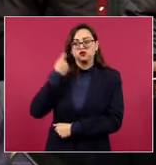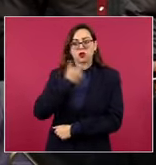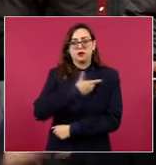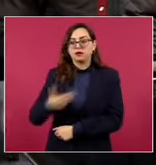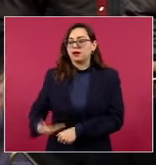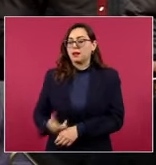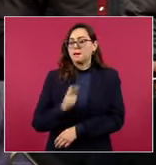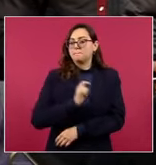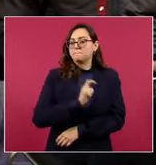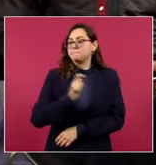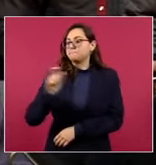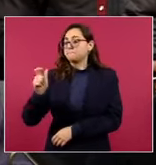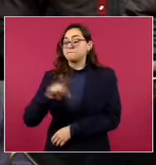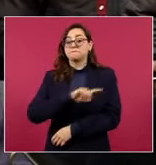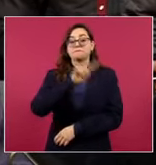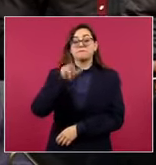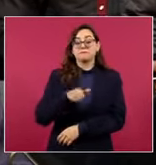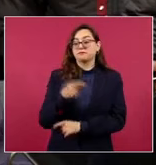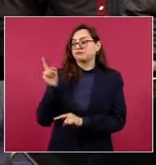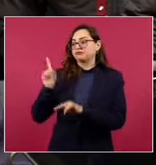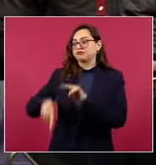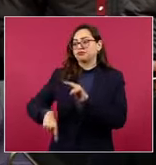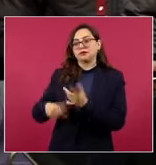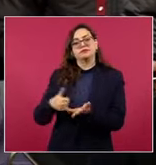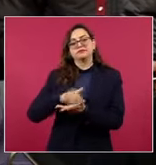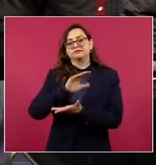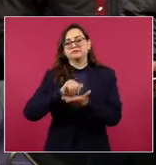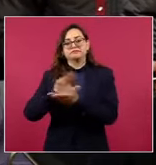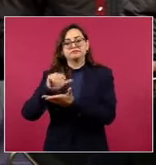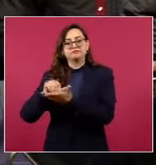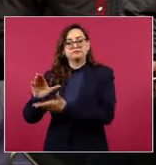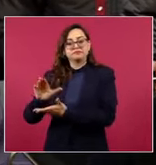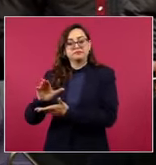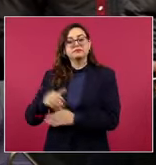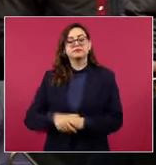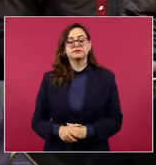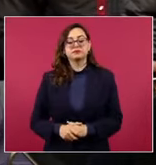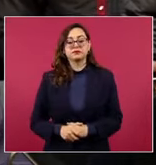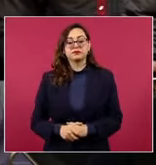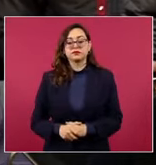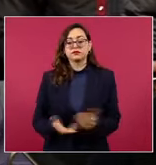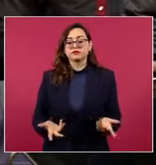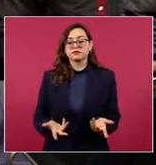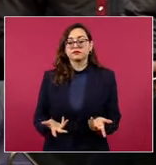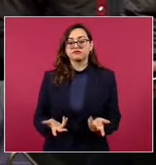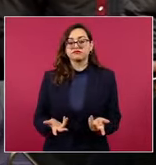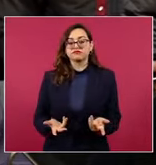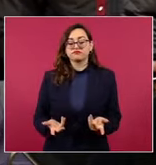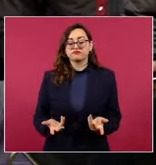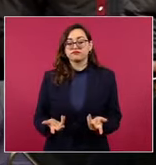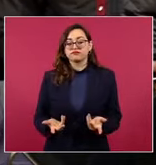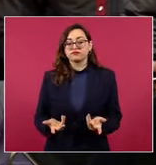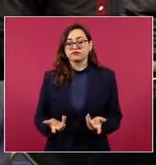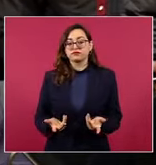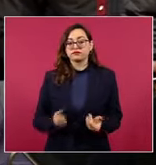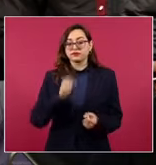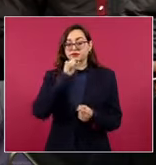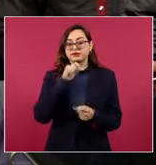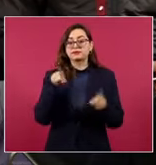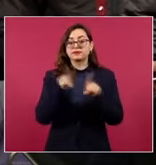recibido pues han venido a la baja en los últimos años, y pues también las revisiones,